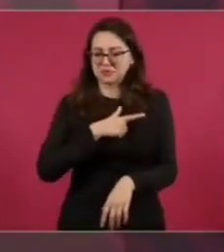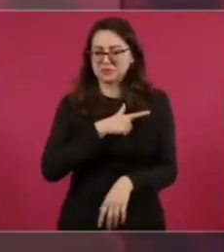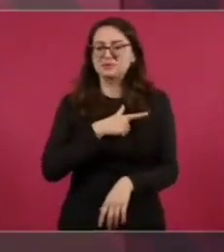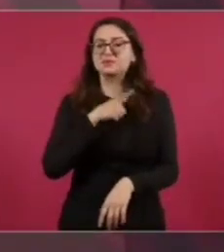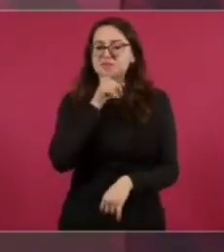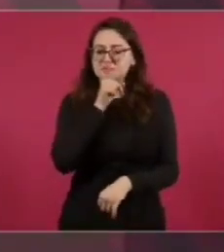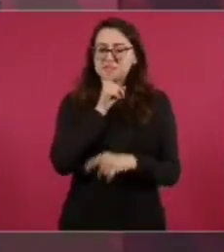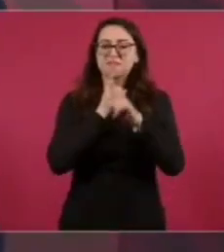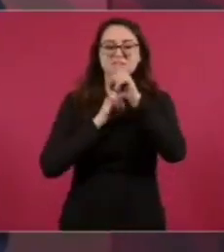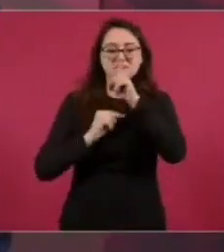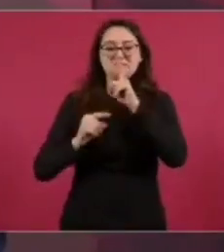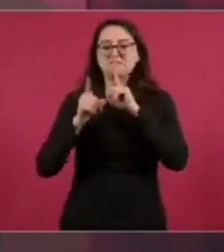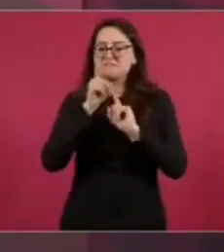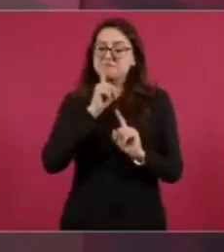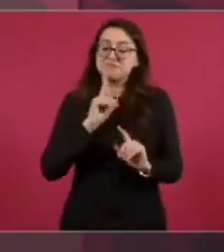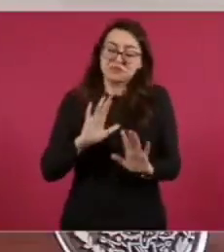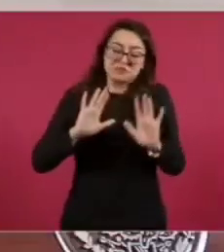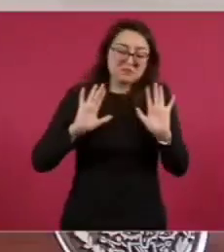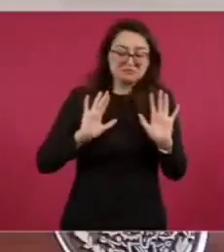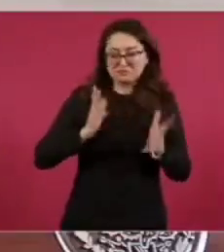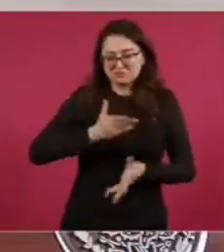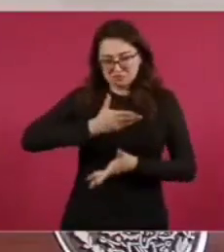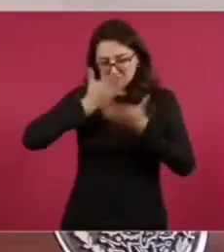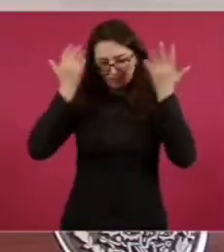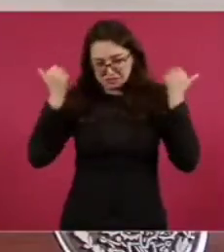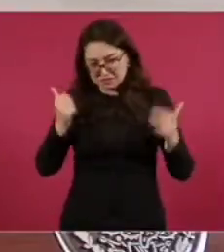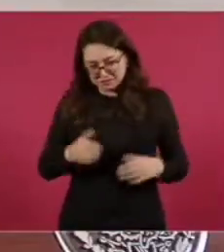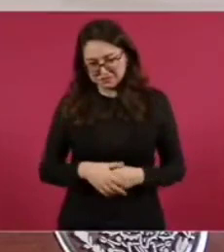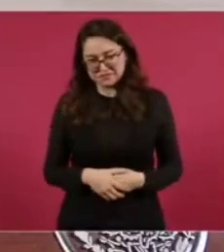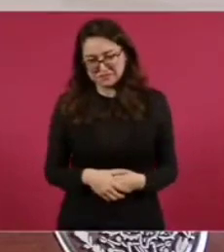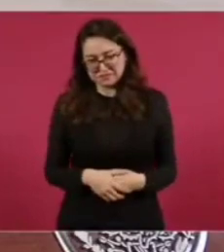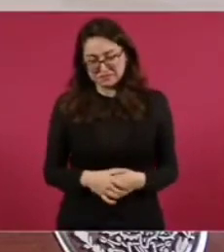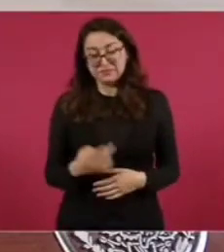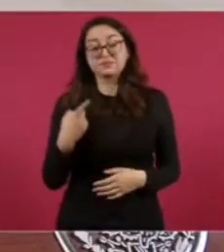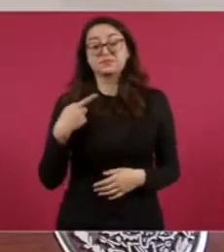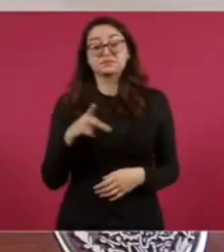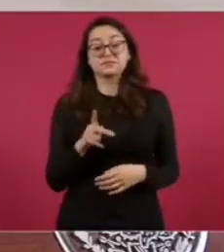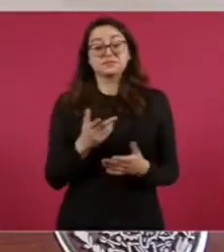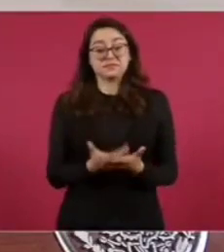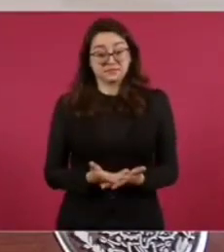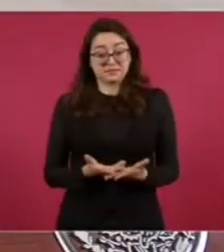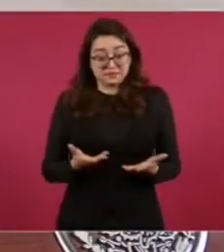Pero ahora, en estos tiempos,